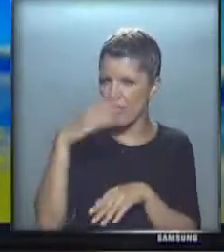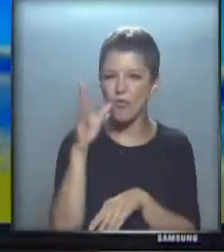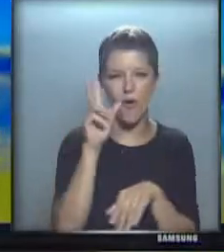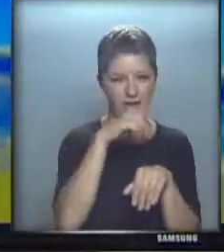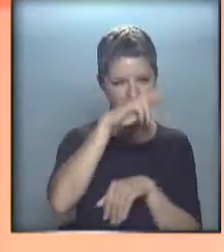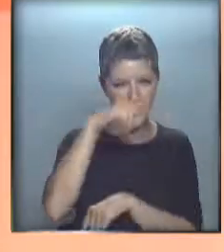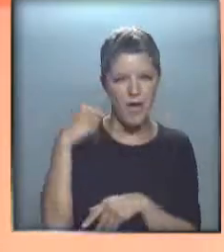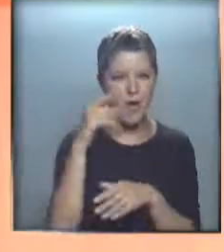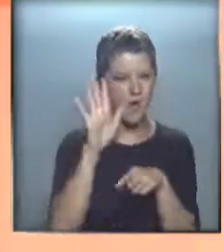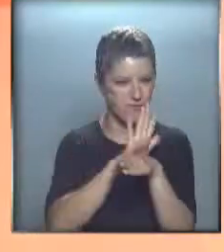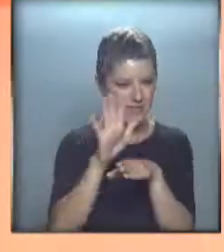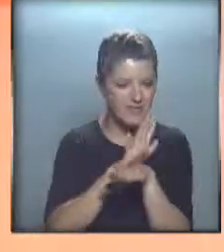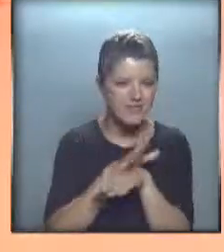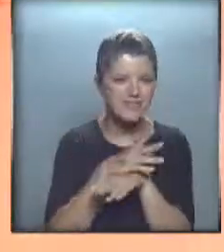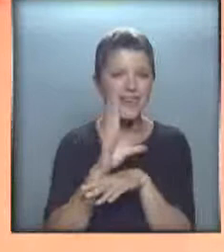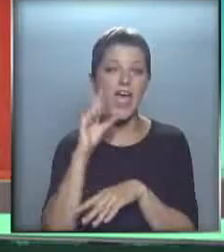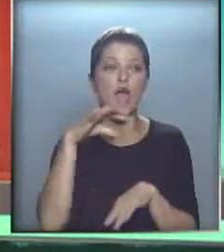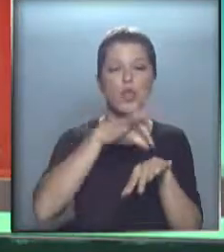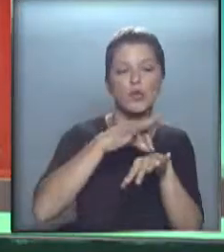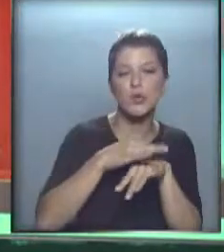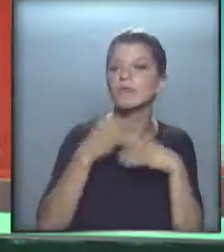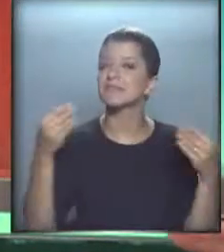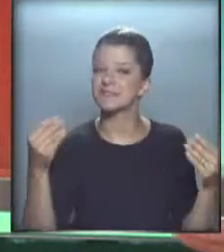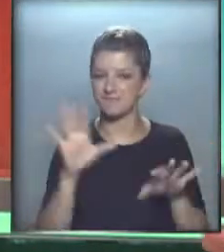actor. Es no, ingeniero, es tanto, doctor.